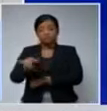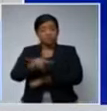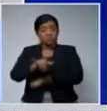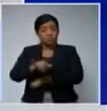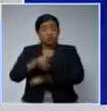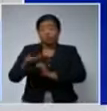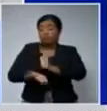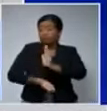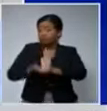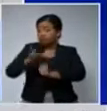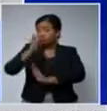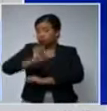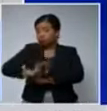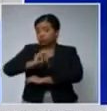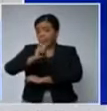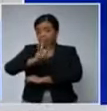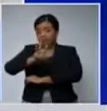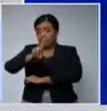elevada,